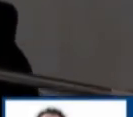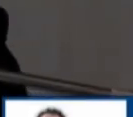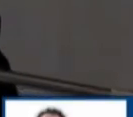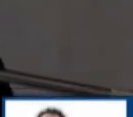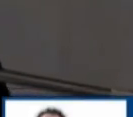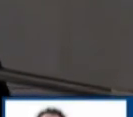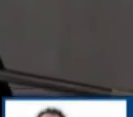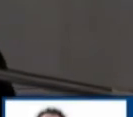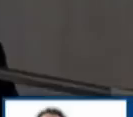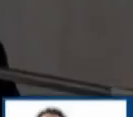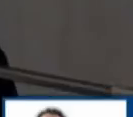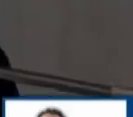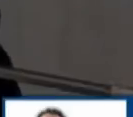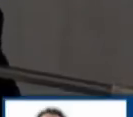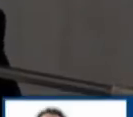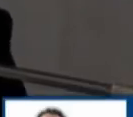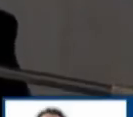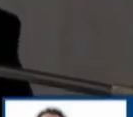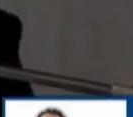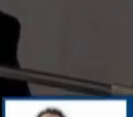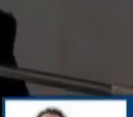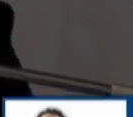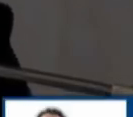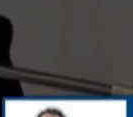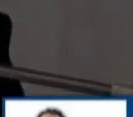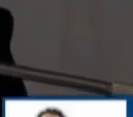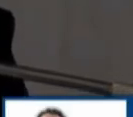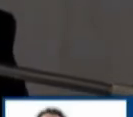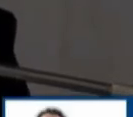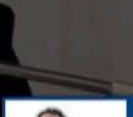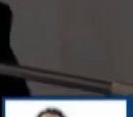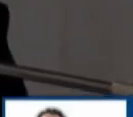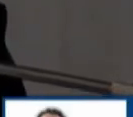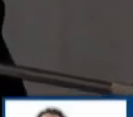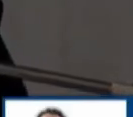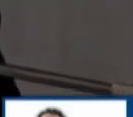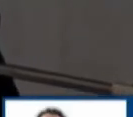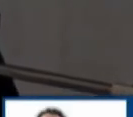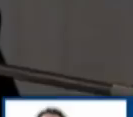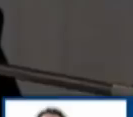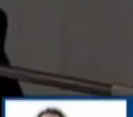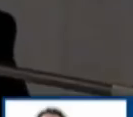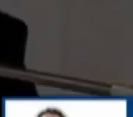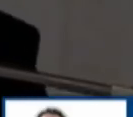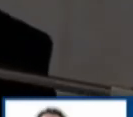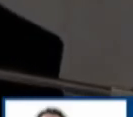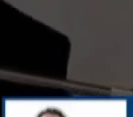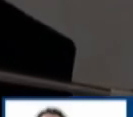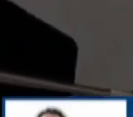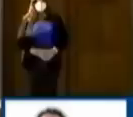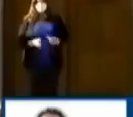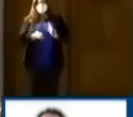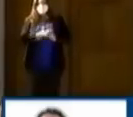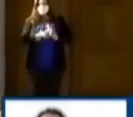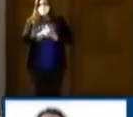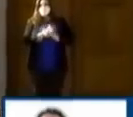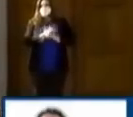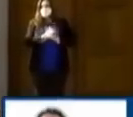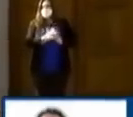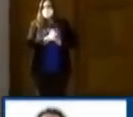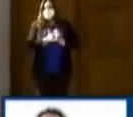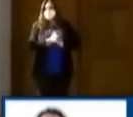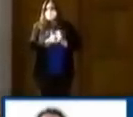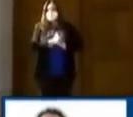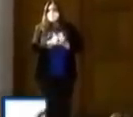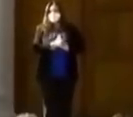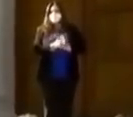también a las disidencias que, pese a los esfuerzos, no han logrado ser incluidas. Por un lado va a tener que ver cómo se